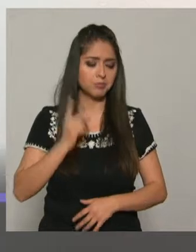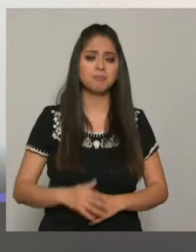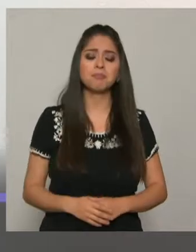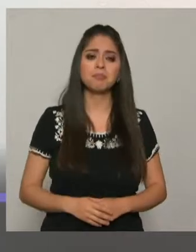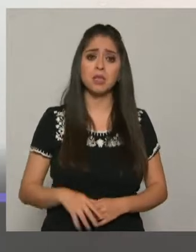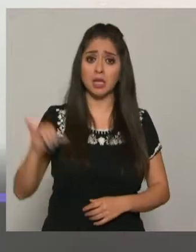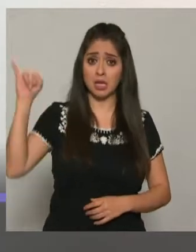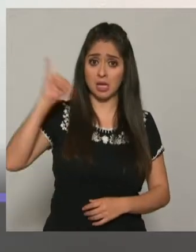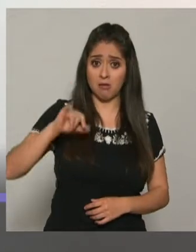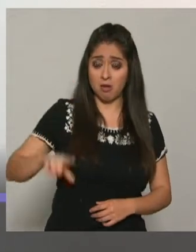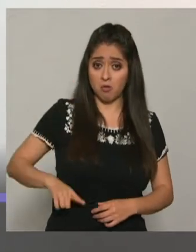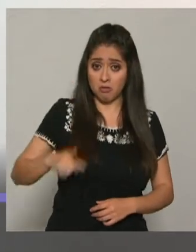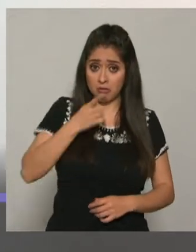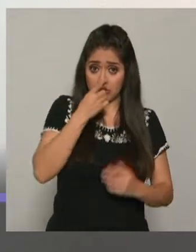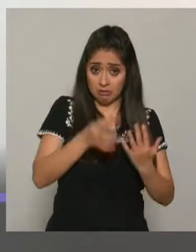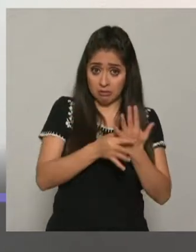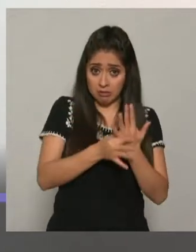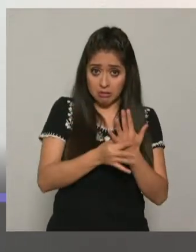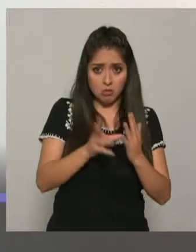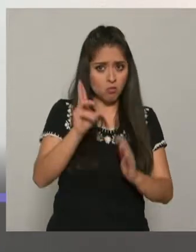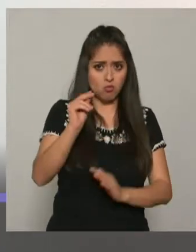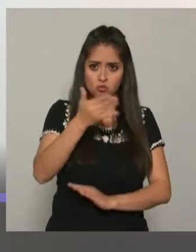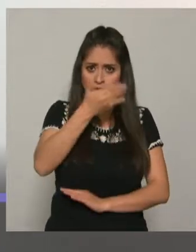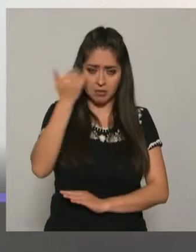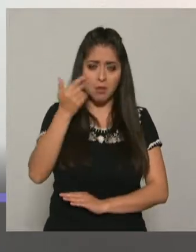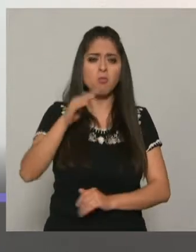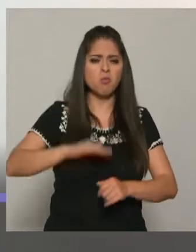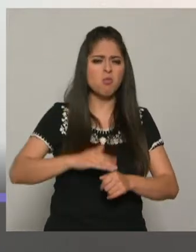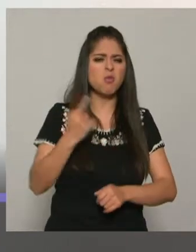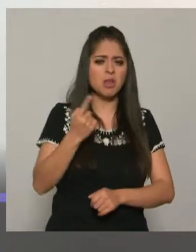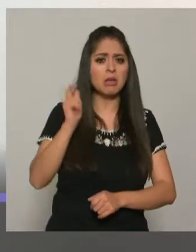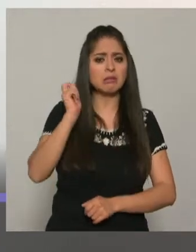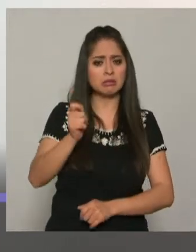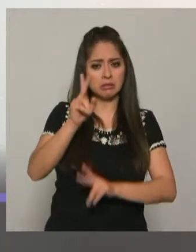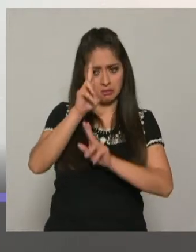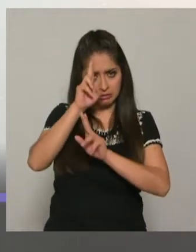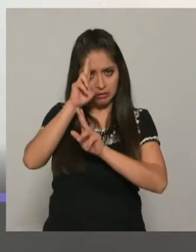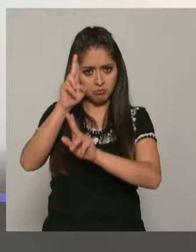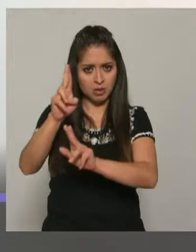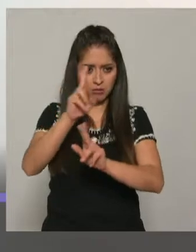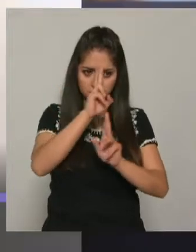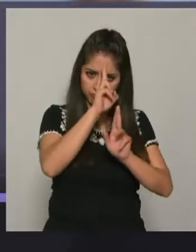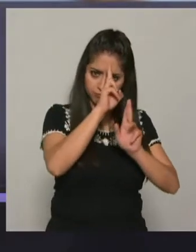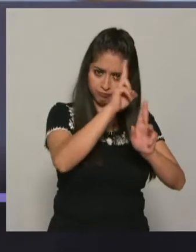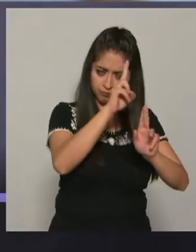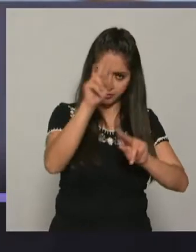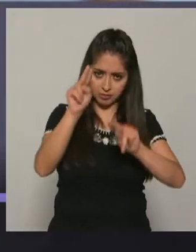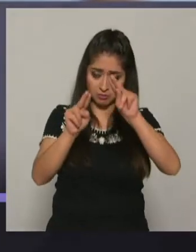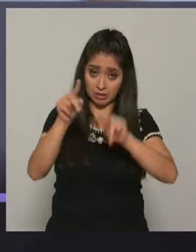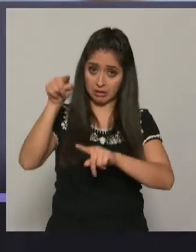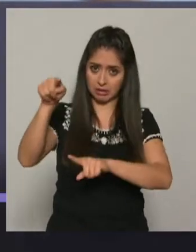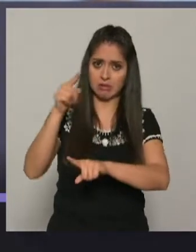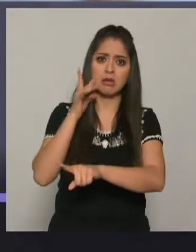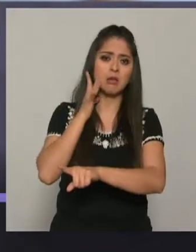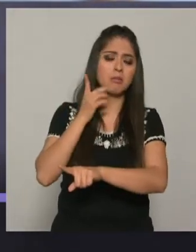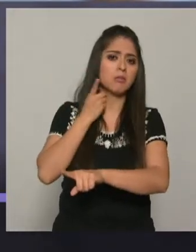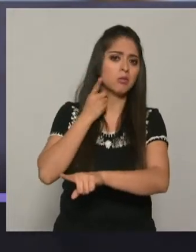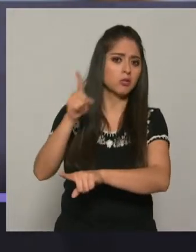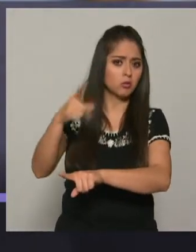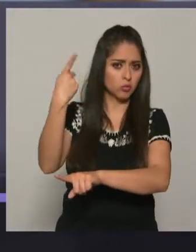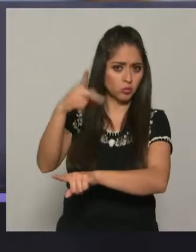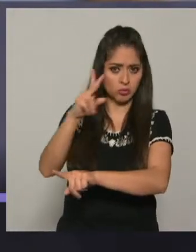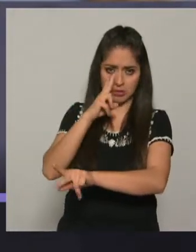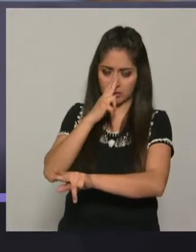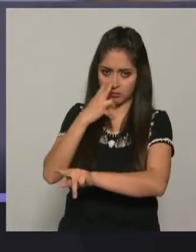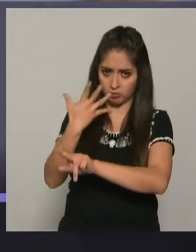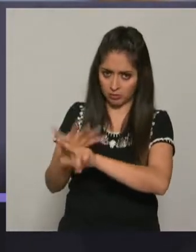está enterada porque es respetuosa de los poderes. O sea, es algo que viene desde el Congreso, ¿sí? Pero ella